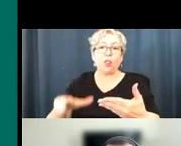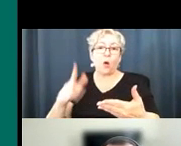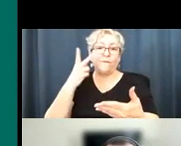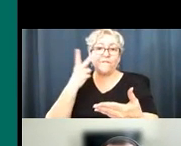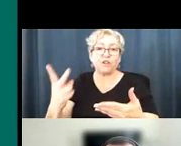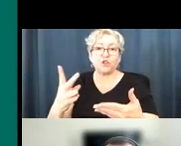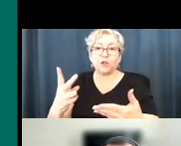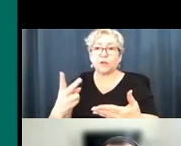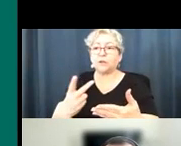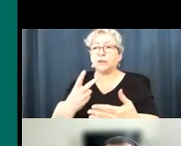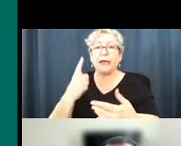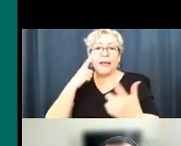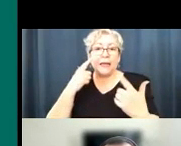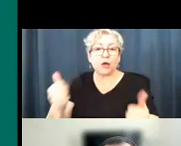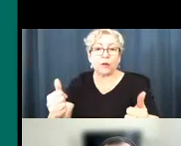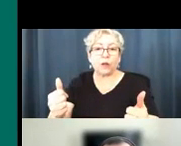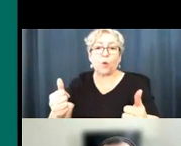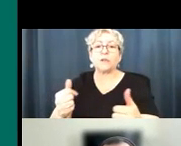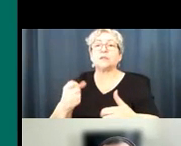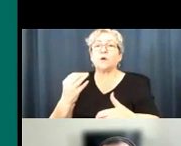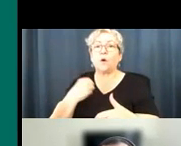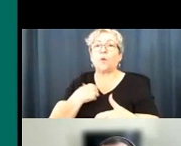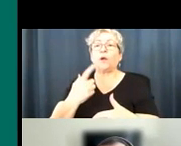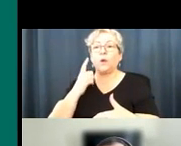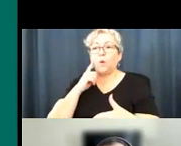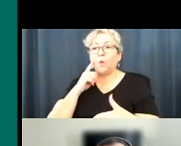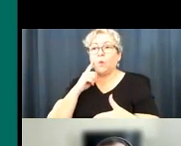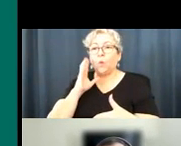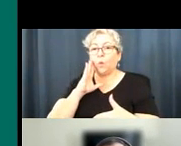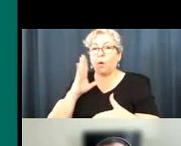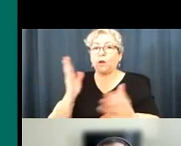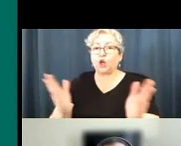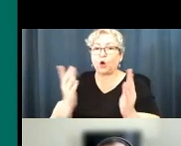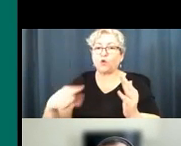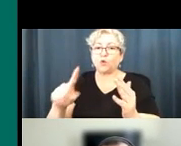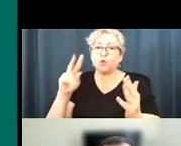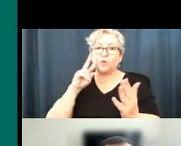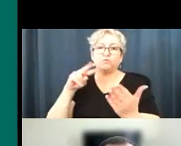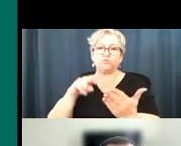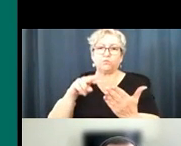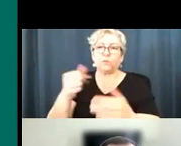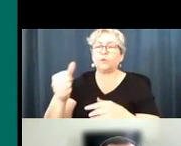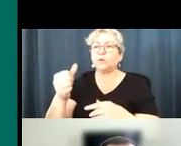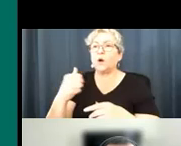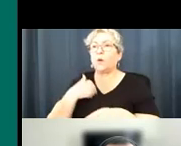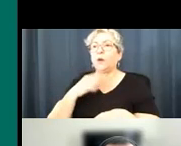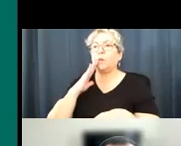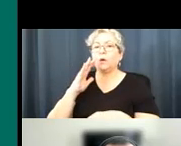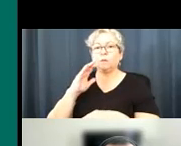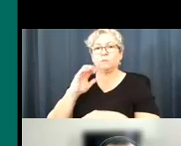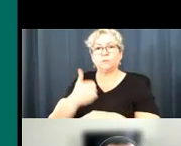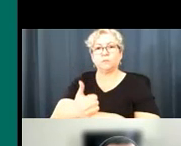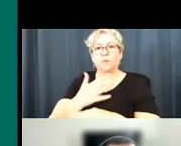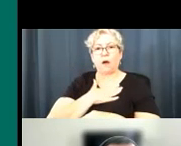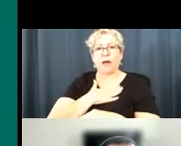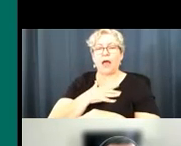readers, para visión baja, pérdida de audición. Y los insto a ustedes para que lo revisen. Lo vamos a estar